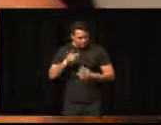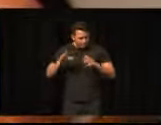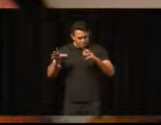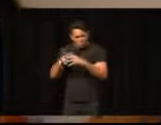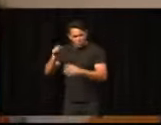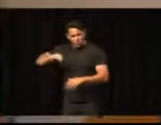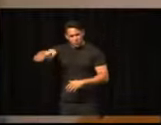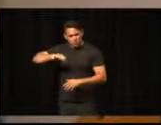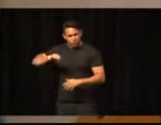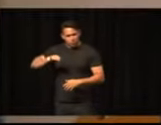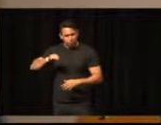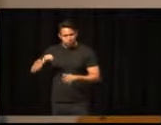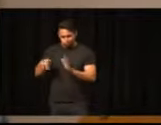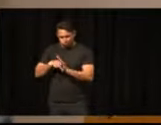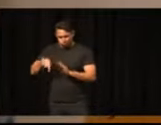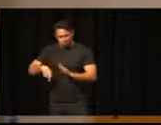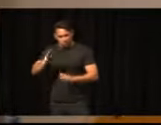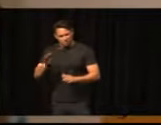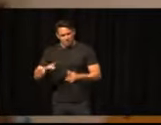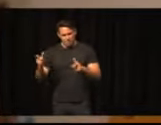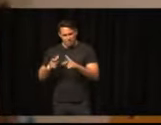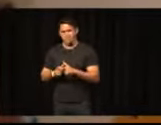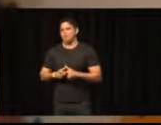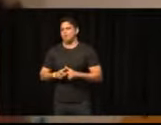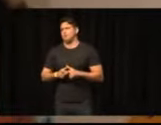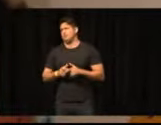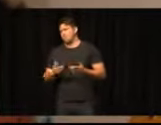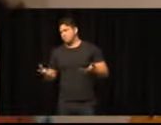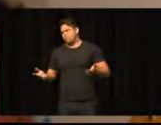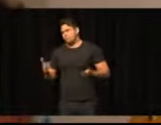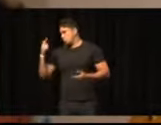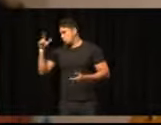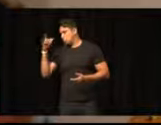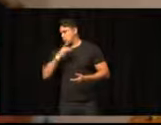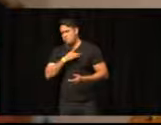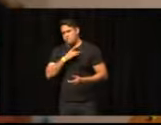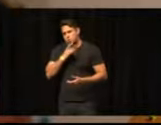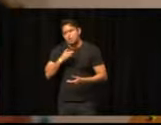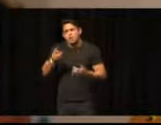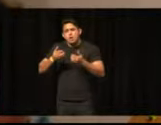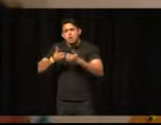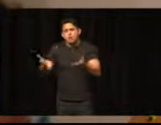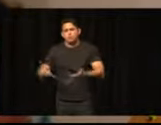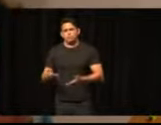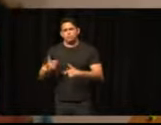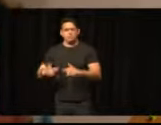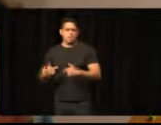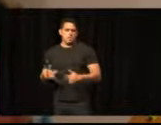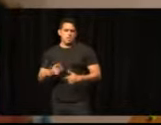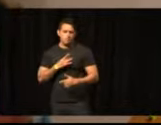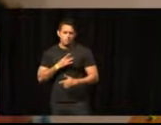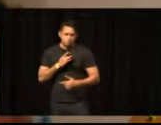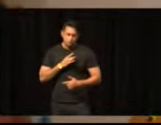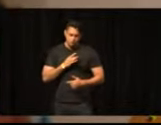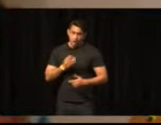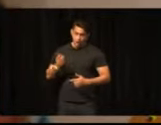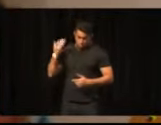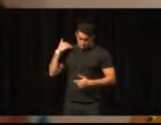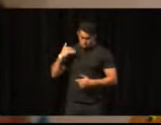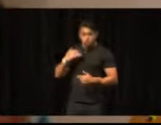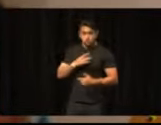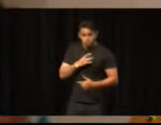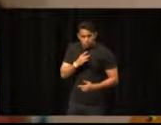Nosotros como organización en Brasil somos muy chicos, es Street Football World, no tenemos voluntarios, empezamos a trabajar nosotros voluntariamente, tenemos,